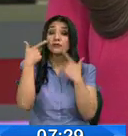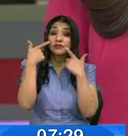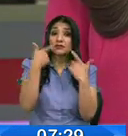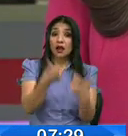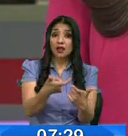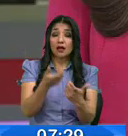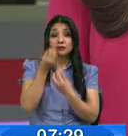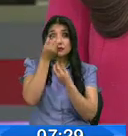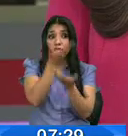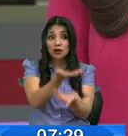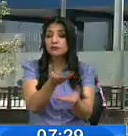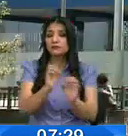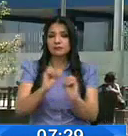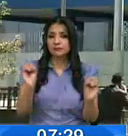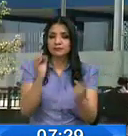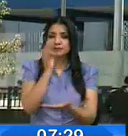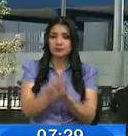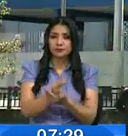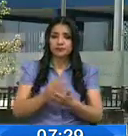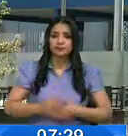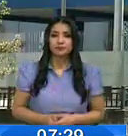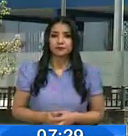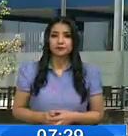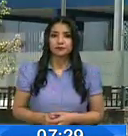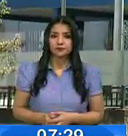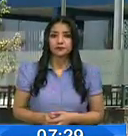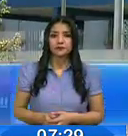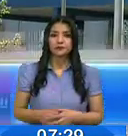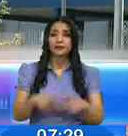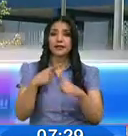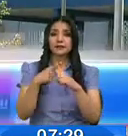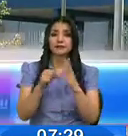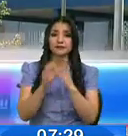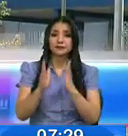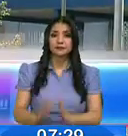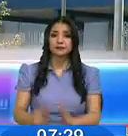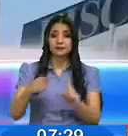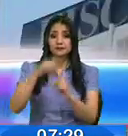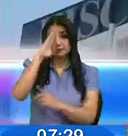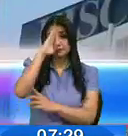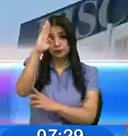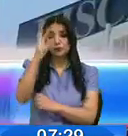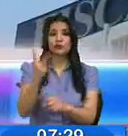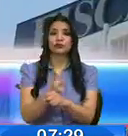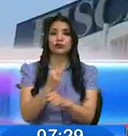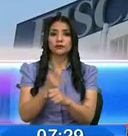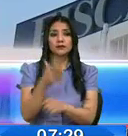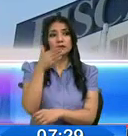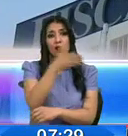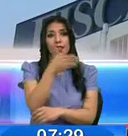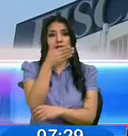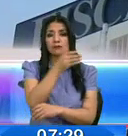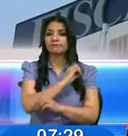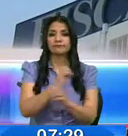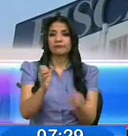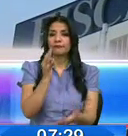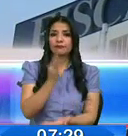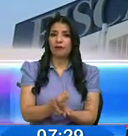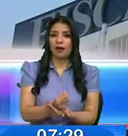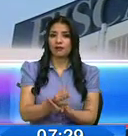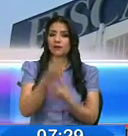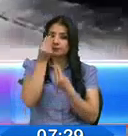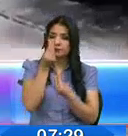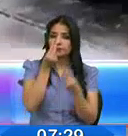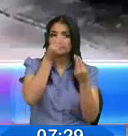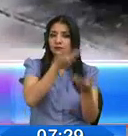versión. Por segunda ocasión, el exministro del Interior, César Navas, no acudió a la Fiscalía General del Estado para rendir su